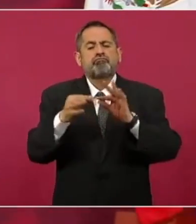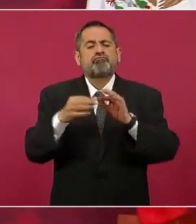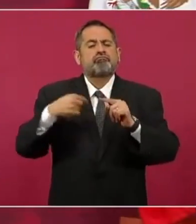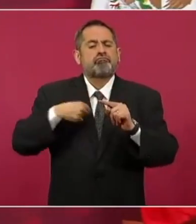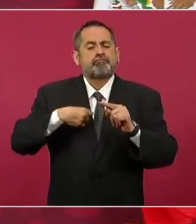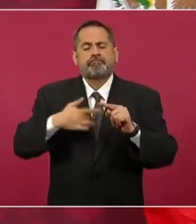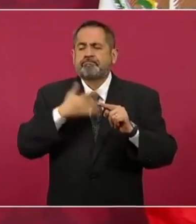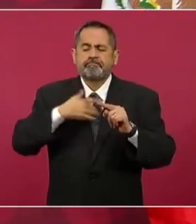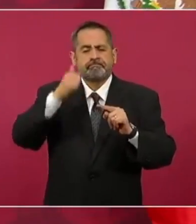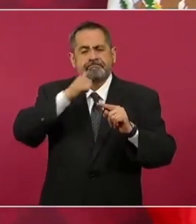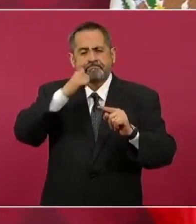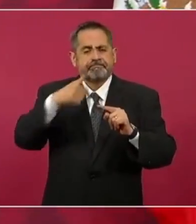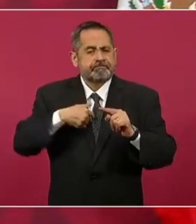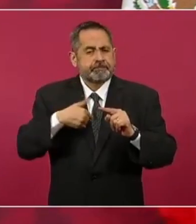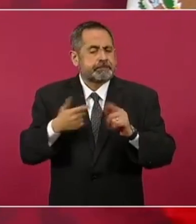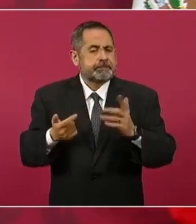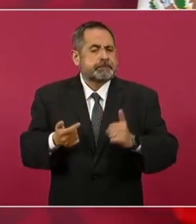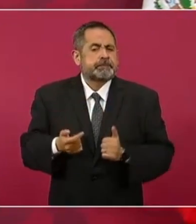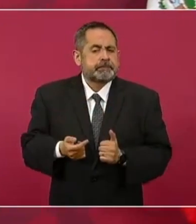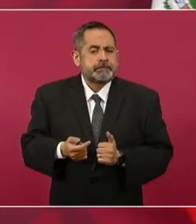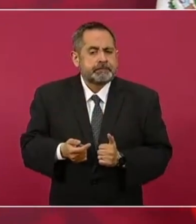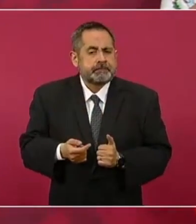yo siempre